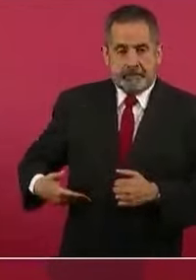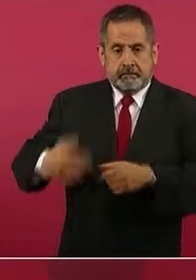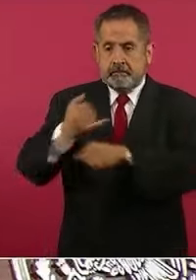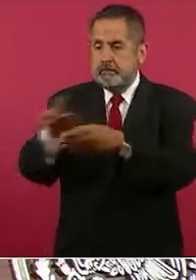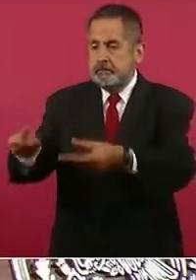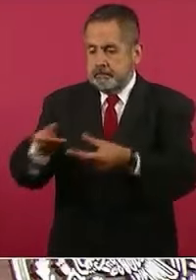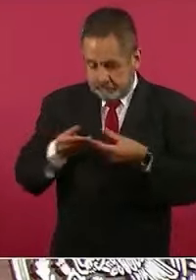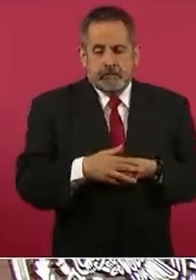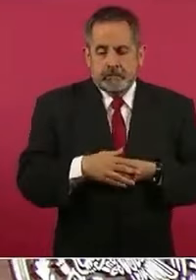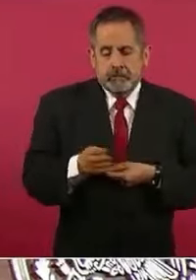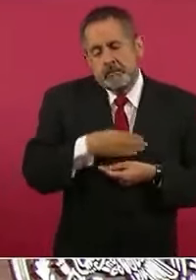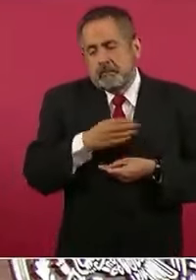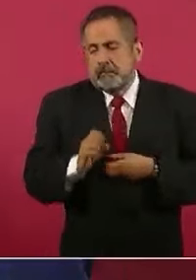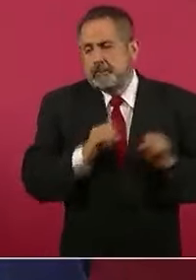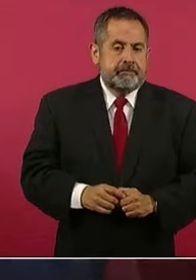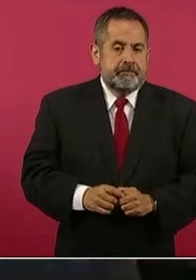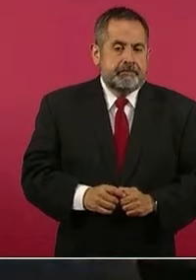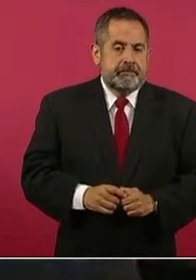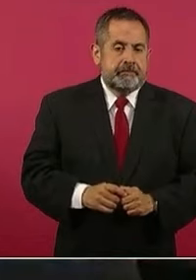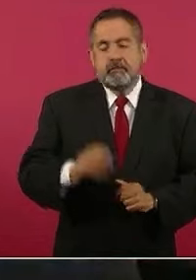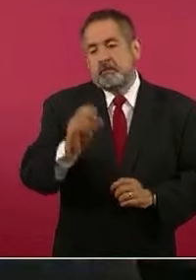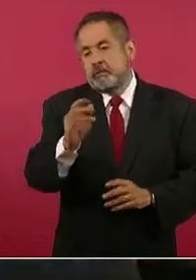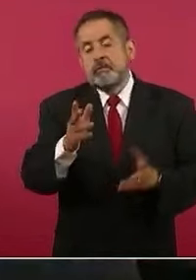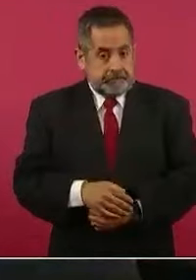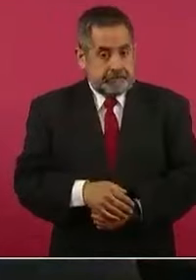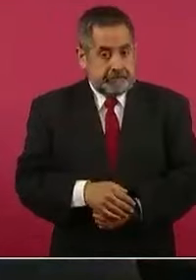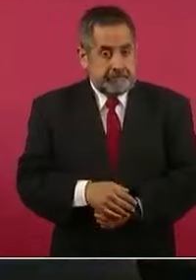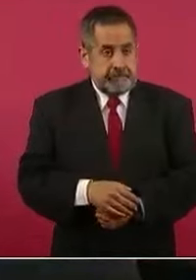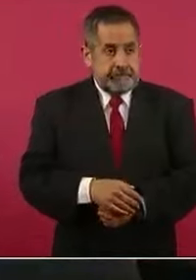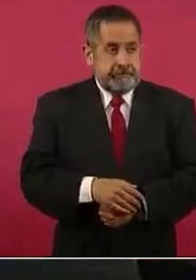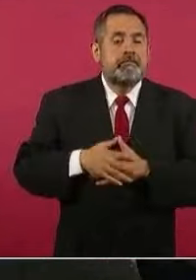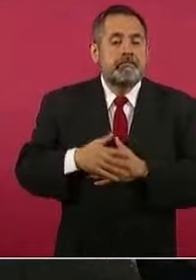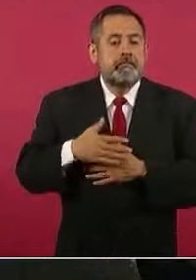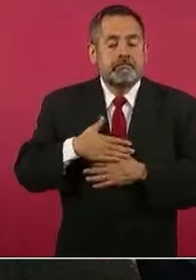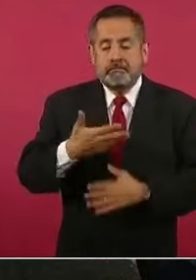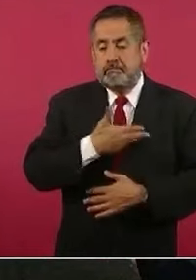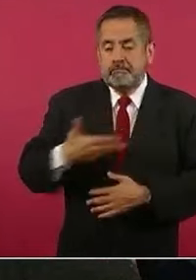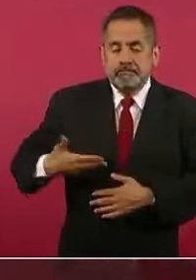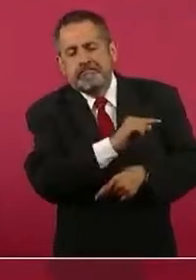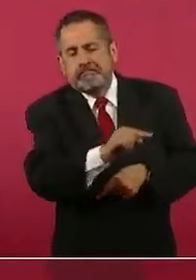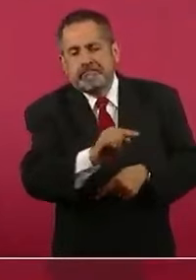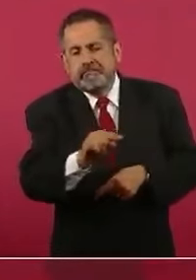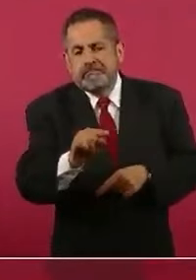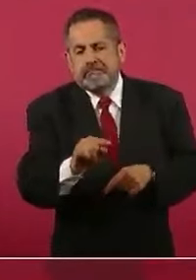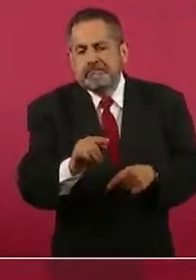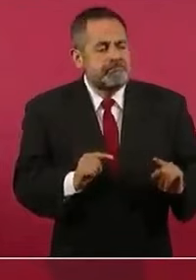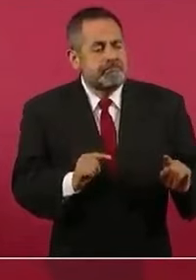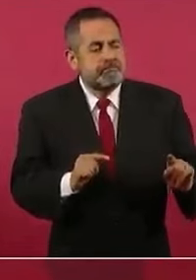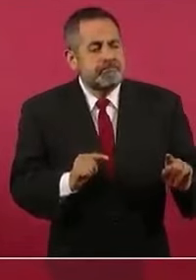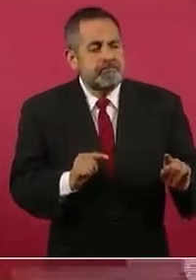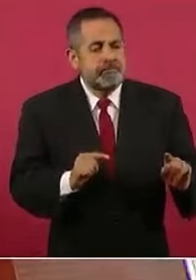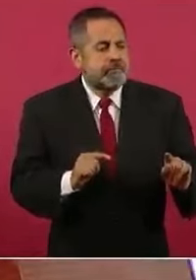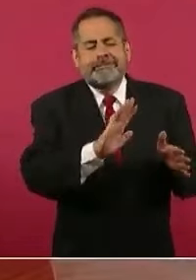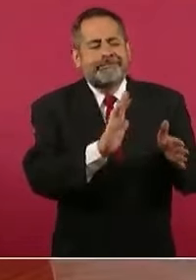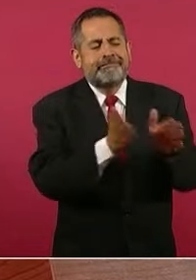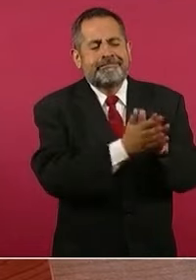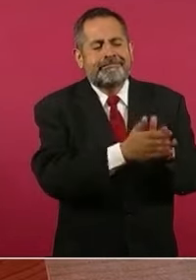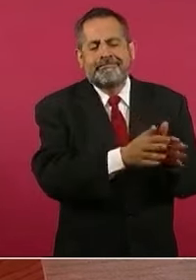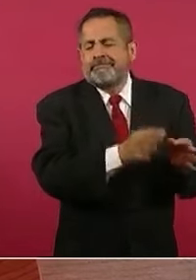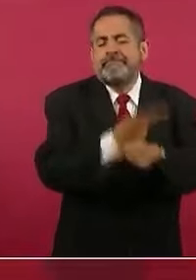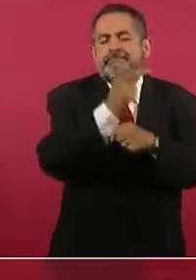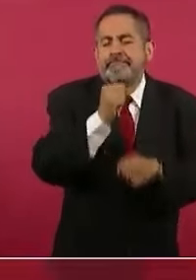sobre actos de corrupción y se quede callado, o peor, que sugiera que en esos casos haya carpetazos, que